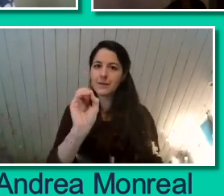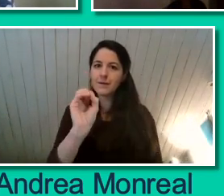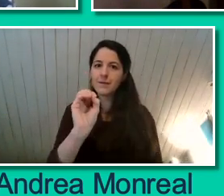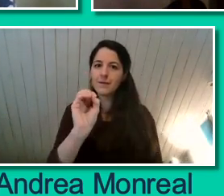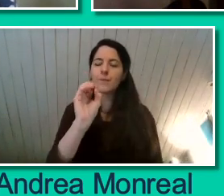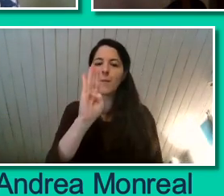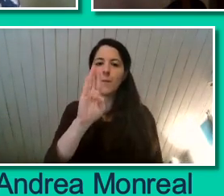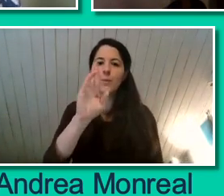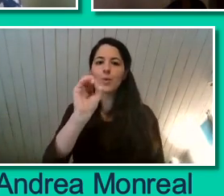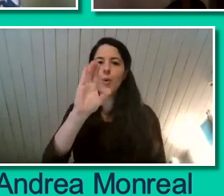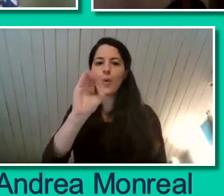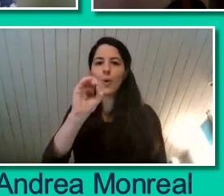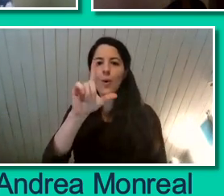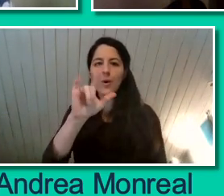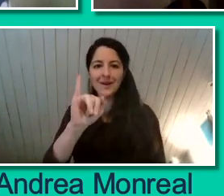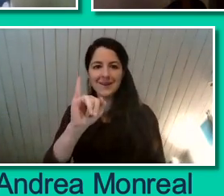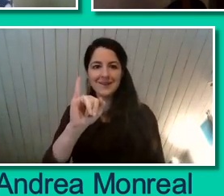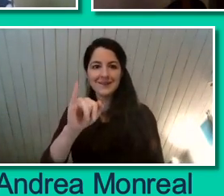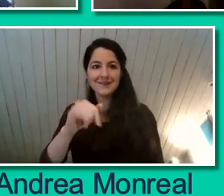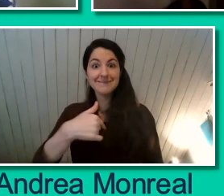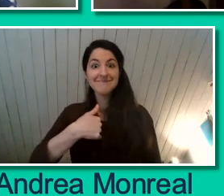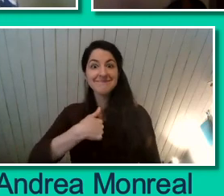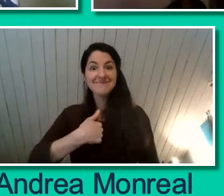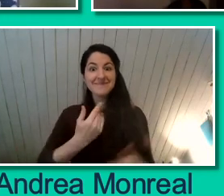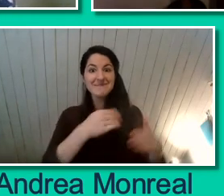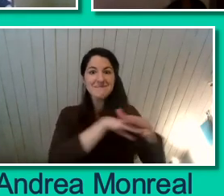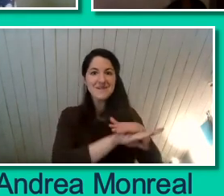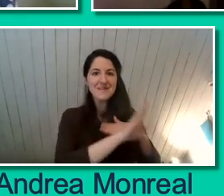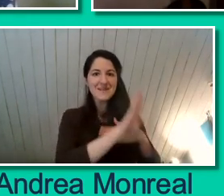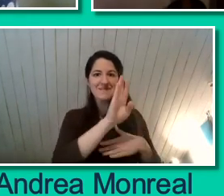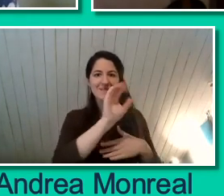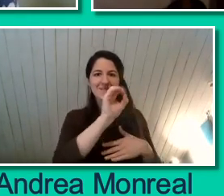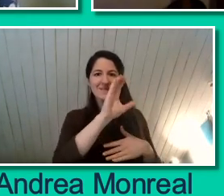Tengo un brócoli en mi refrigerador, me lo voy a comer mañana.